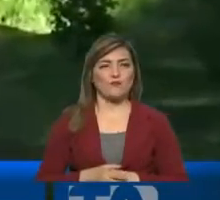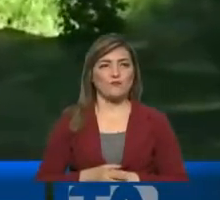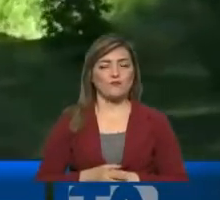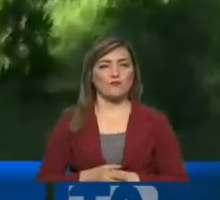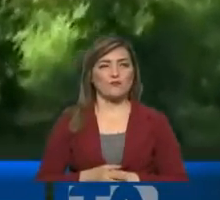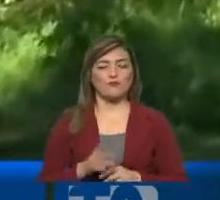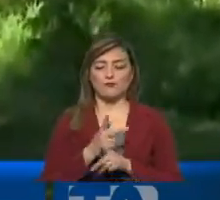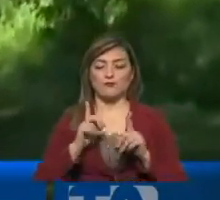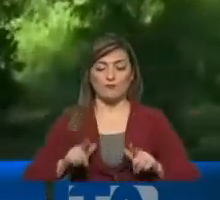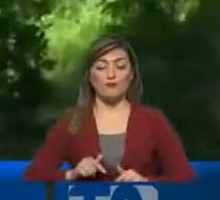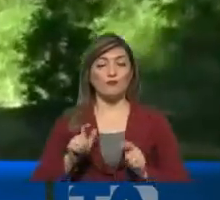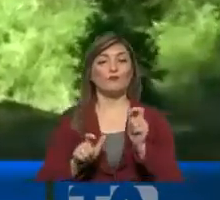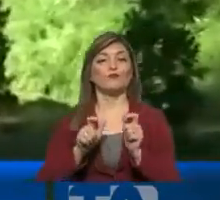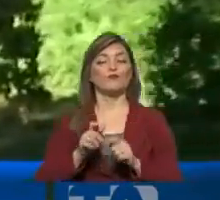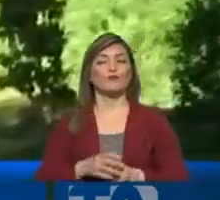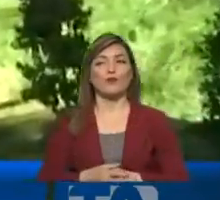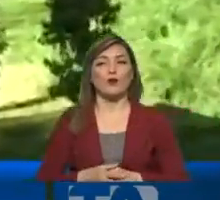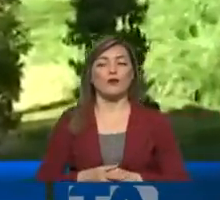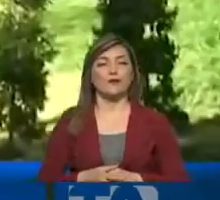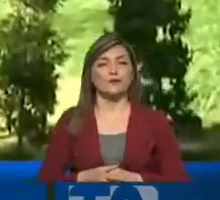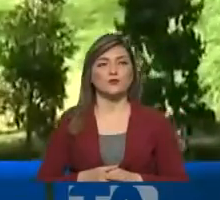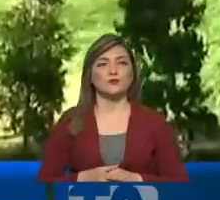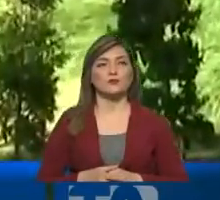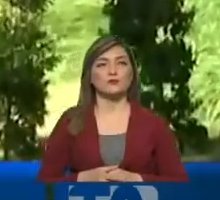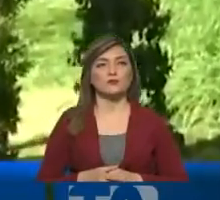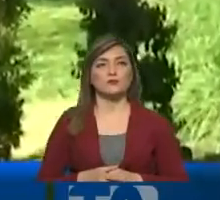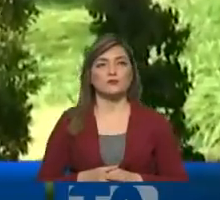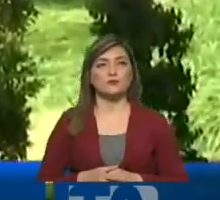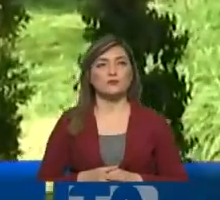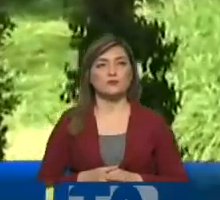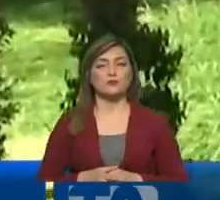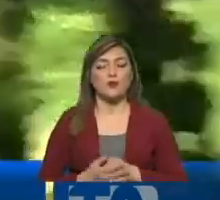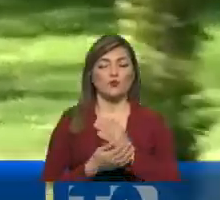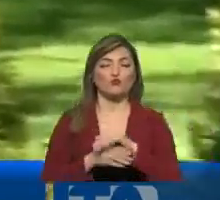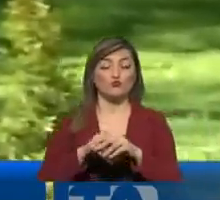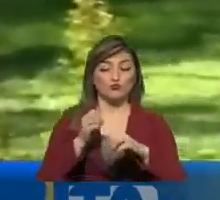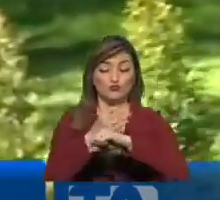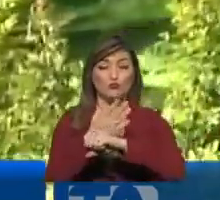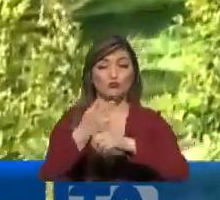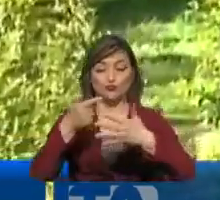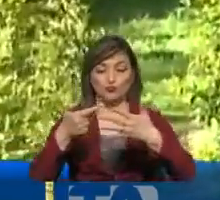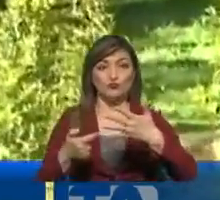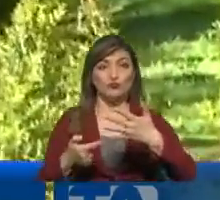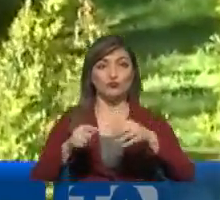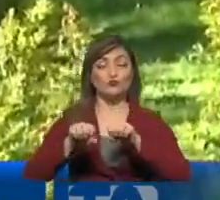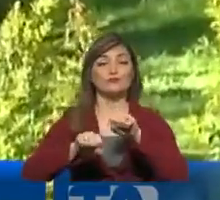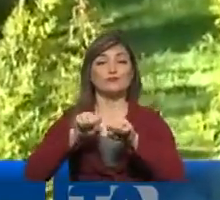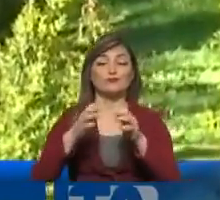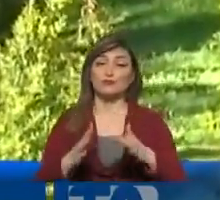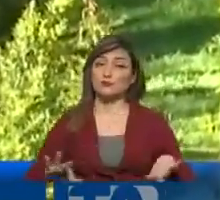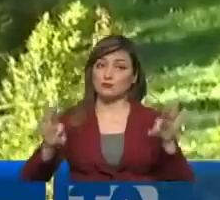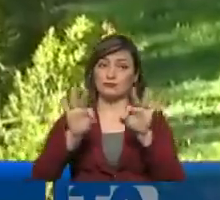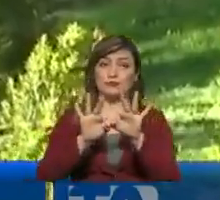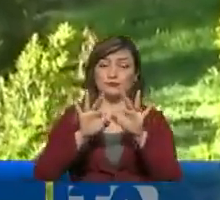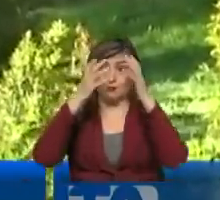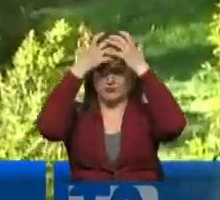todo cuidar la salud de los habitantes. Aprovechando que está junto a nosotros, cuéntenos un poquito algunas de las recomendaciones para los ciclistas. Es importante tener